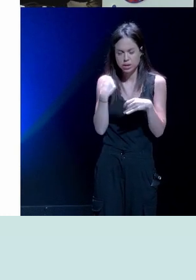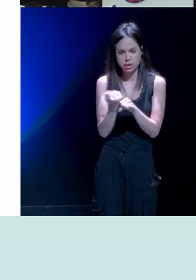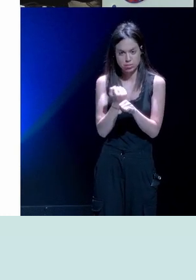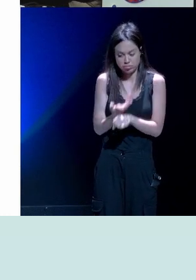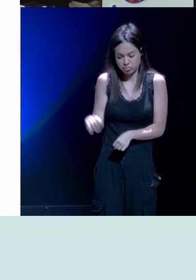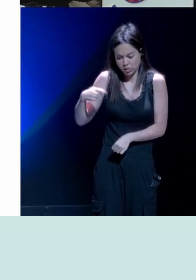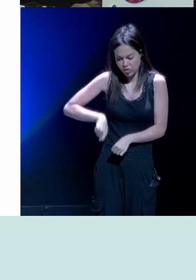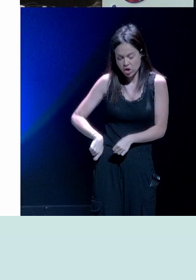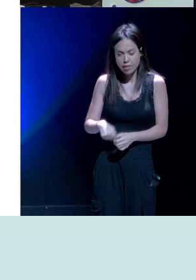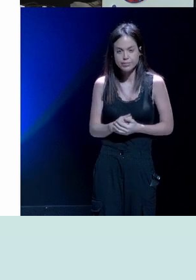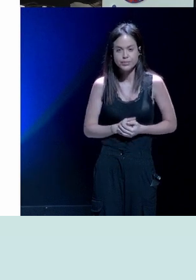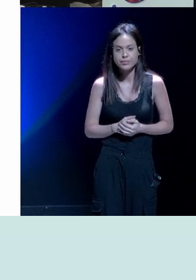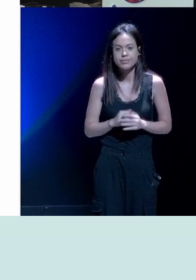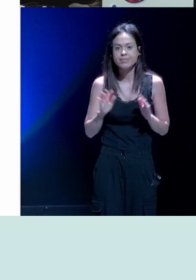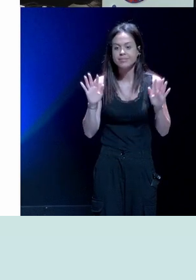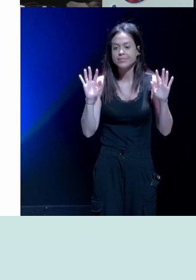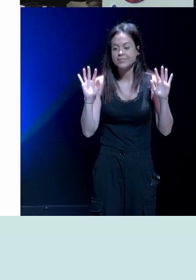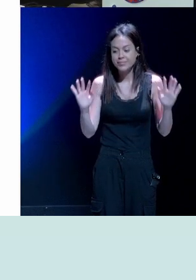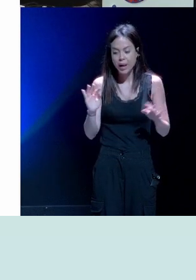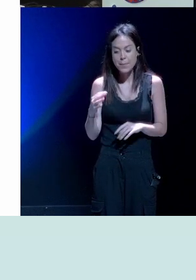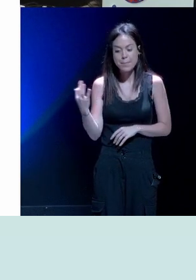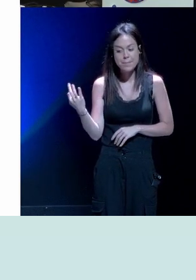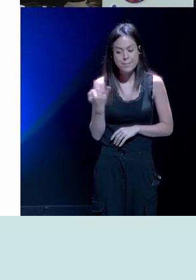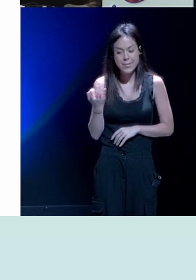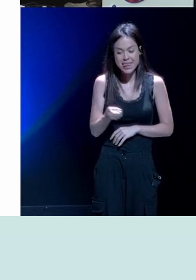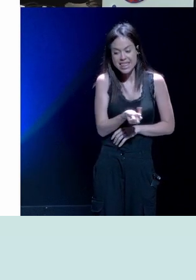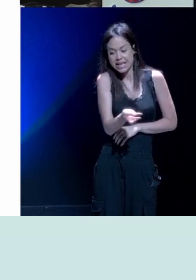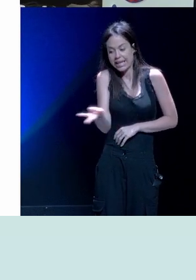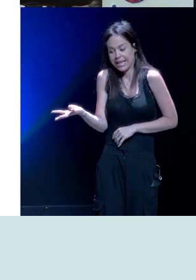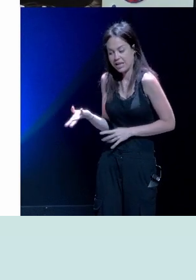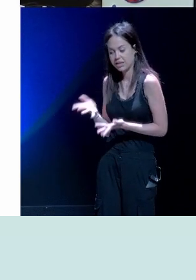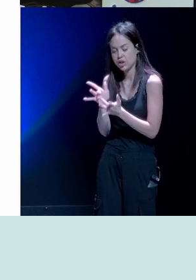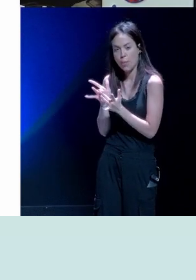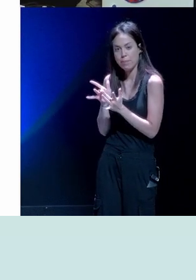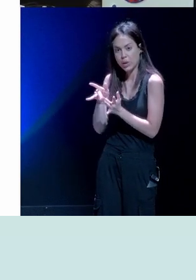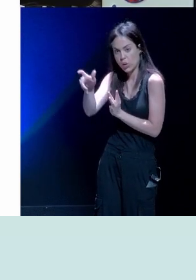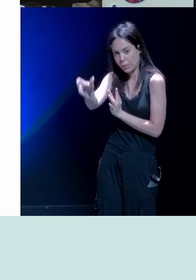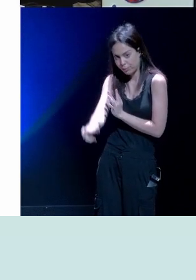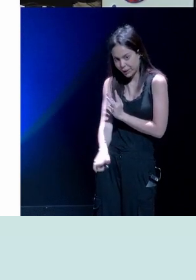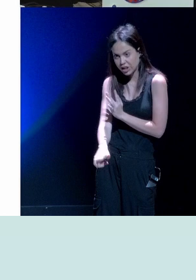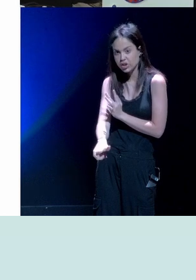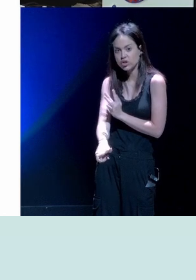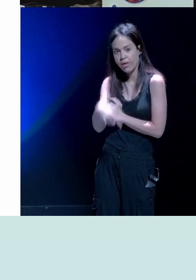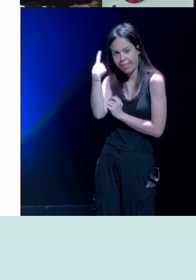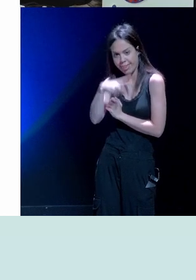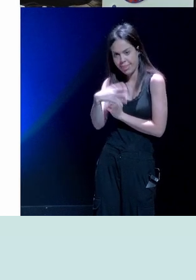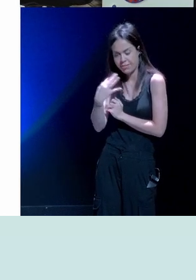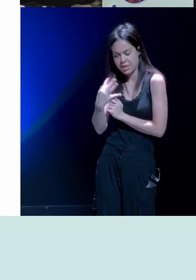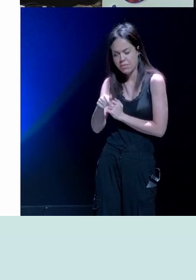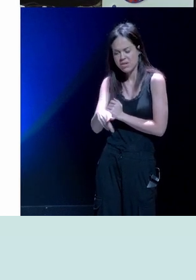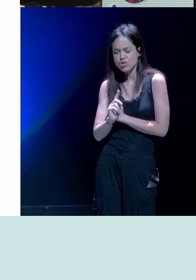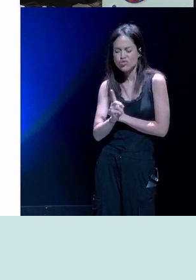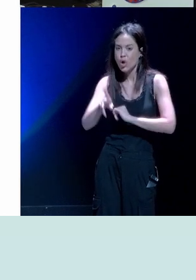profesional tiene que tener en cuenta además el conjunto de los vínculos de la persona. conocerla más allá de ese problema o de